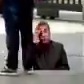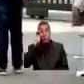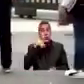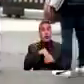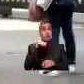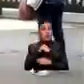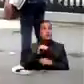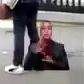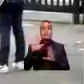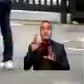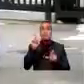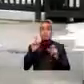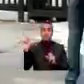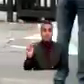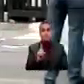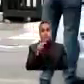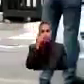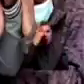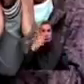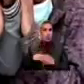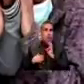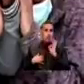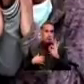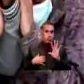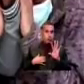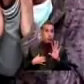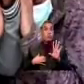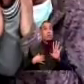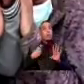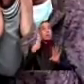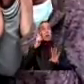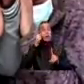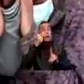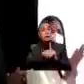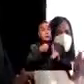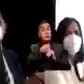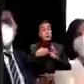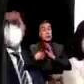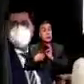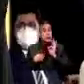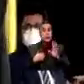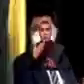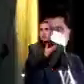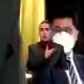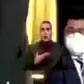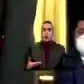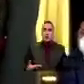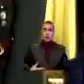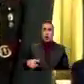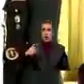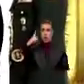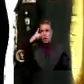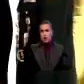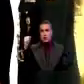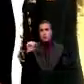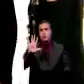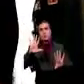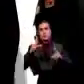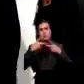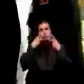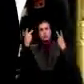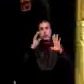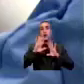país recibe a los pacientes infectados por COVID-19. Para enfrentar la pandemia, el presidente de la República, Guillermo Lasso, anunció